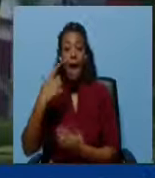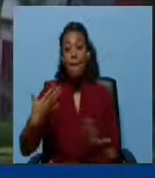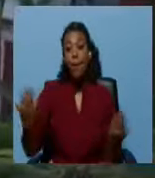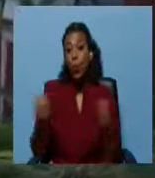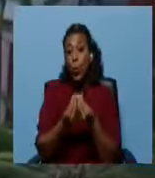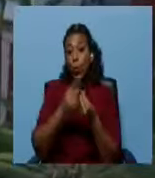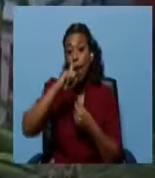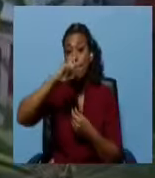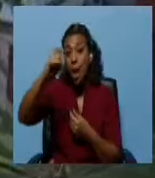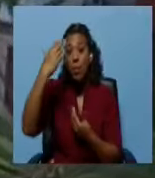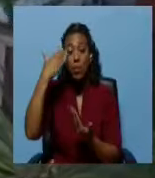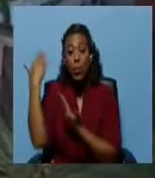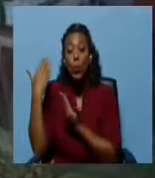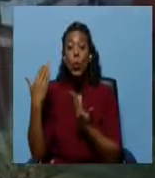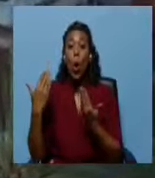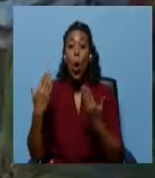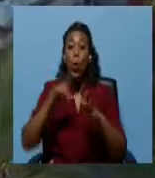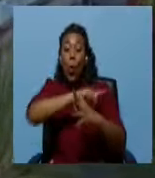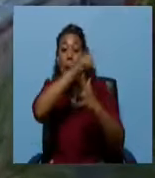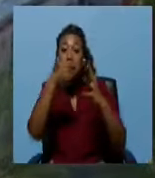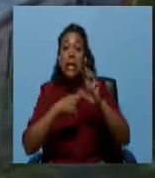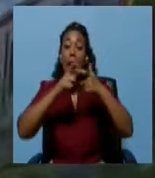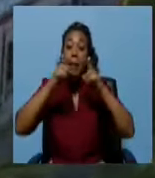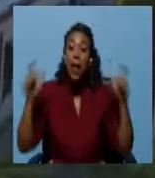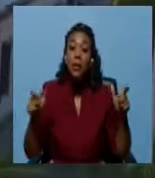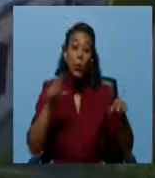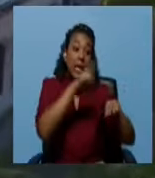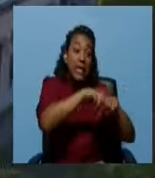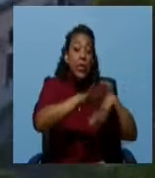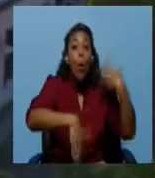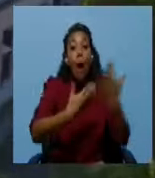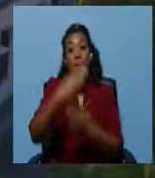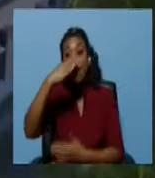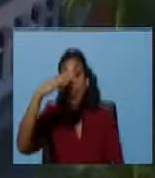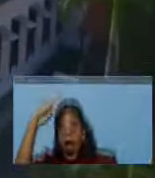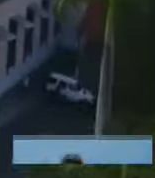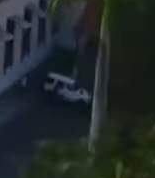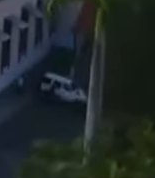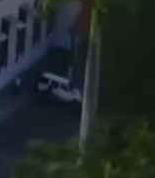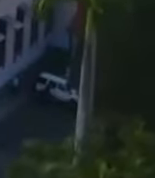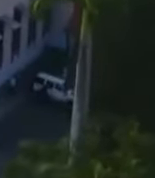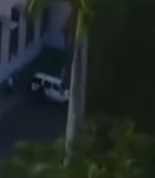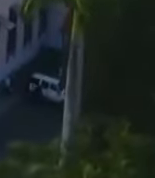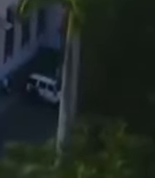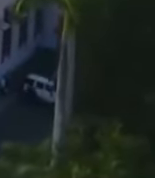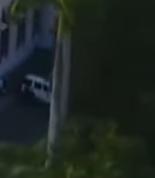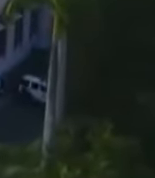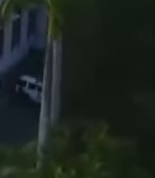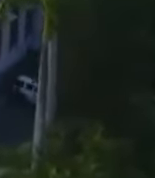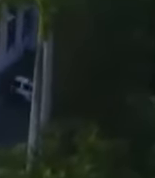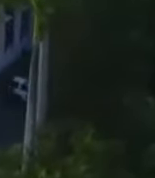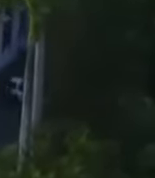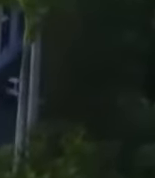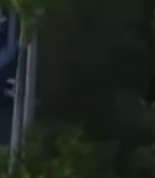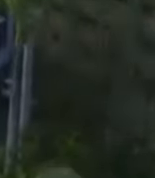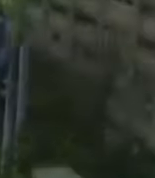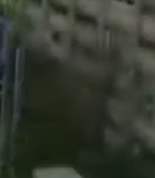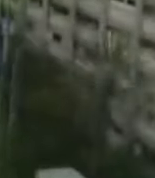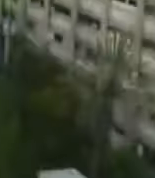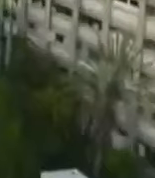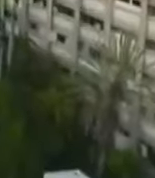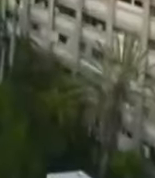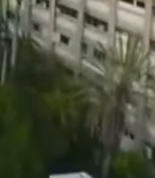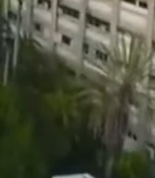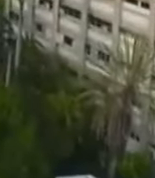constitucional Nicolás Maduro con las 5 generaciones, donde ha dicho que es necesario hacer una renovación profunda de